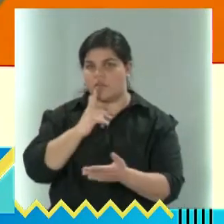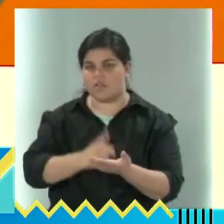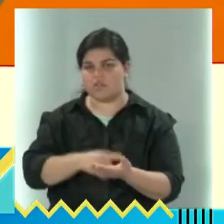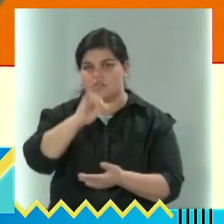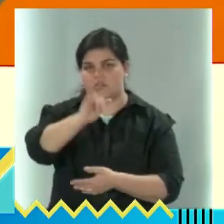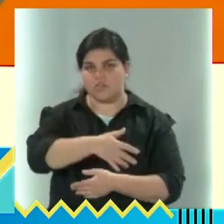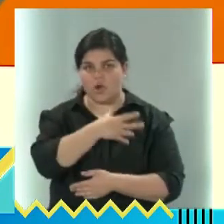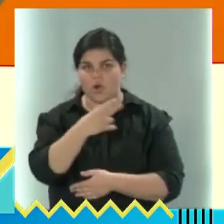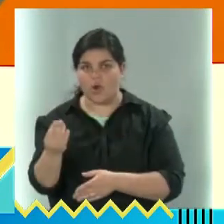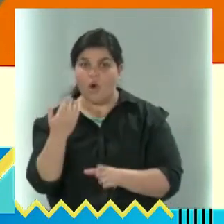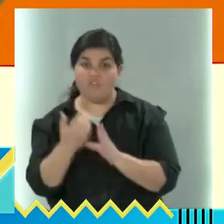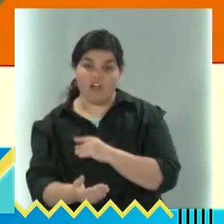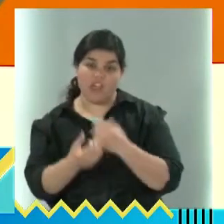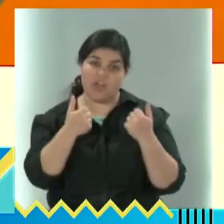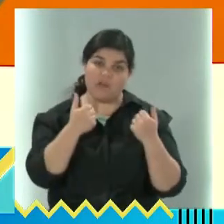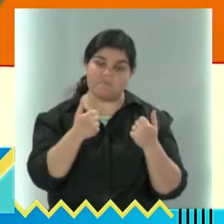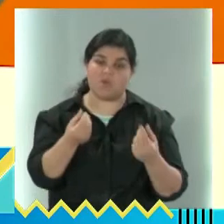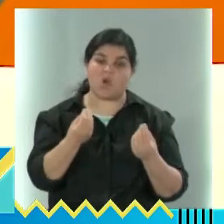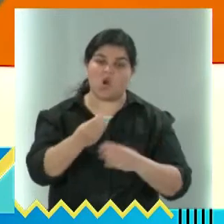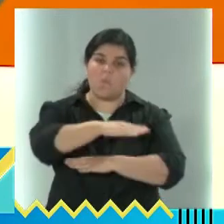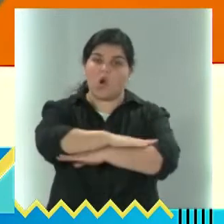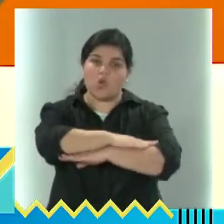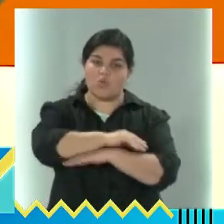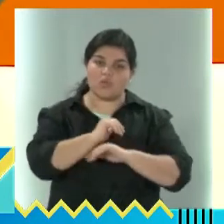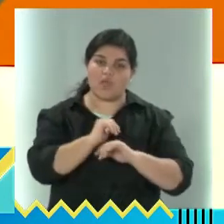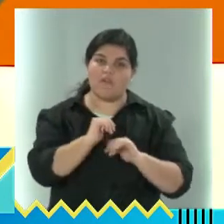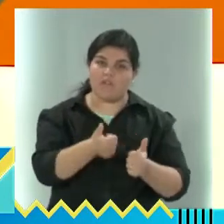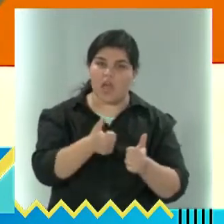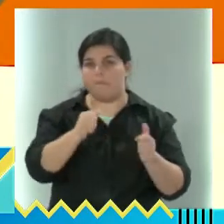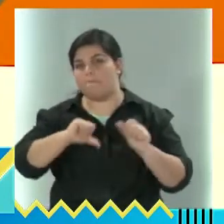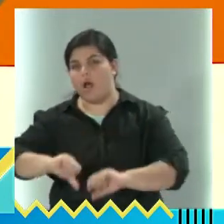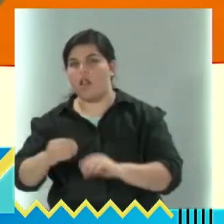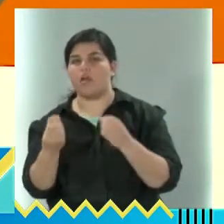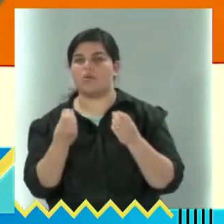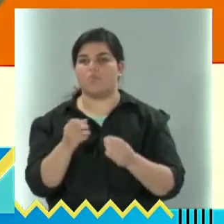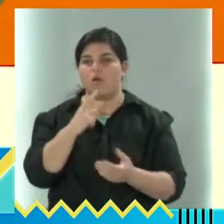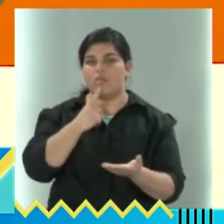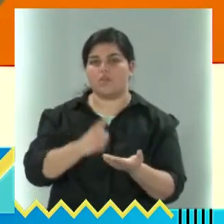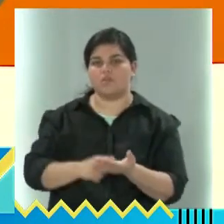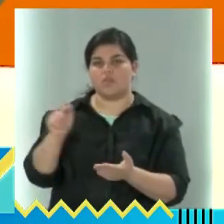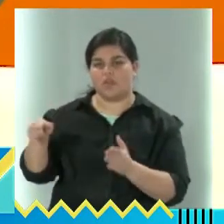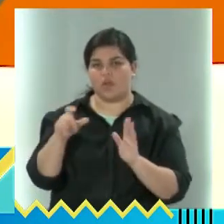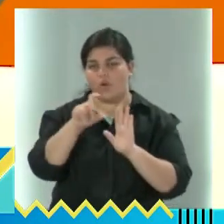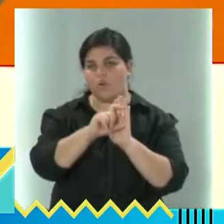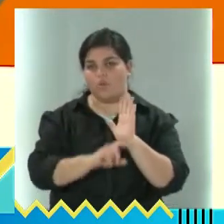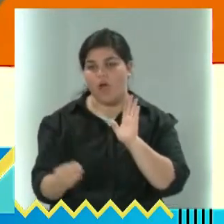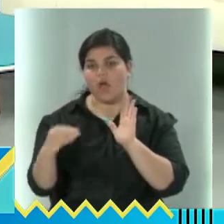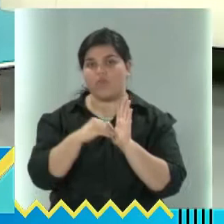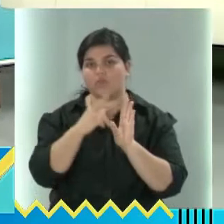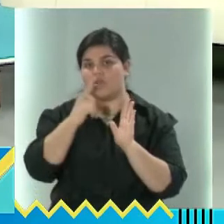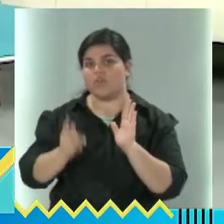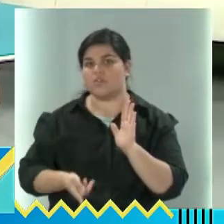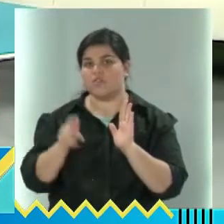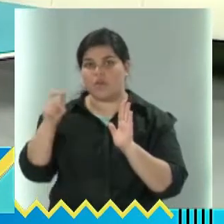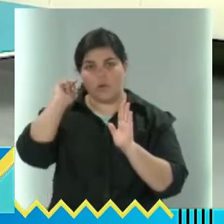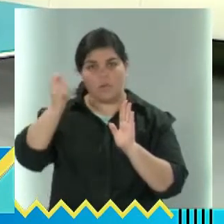tal circunstancia o tal conducta que vaya en contra de lo que es que esté tipificada en el Código Contravencional. ¿Y qué le